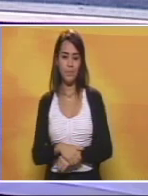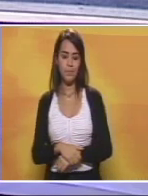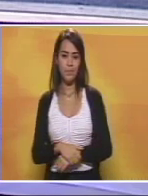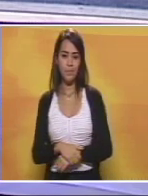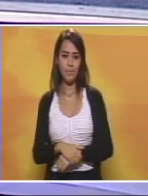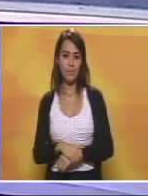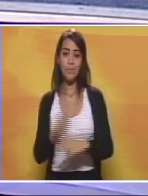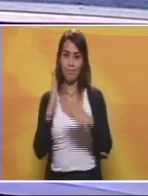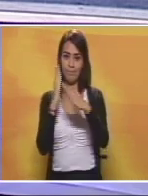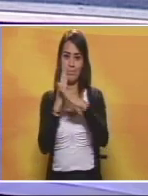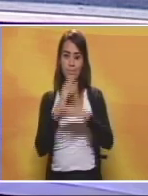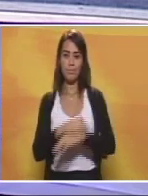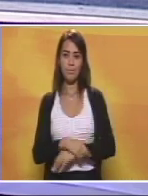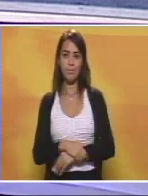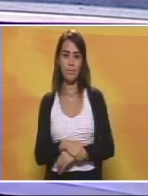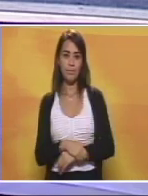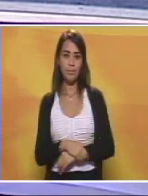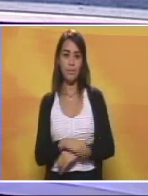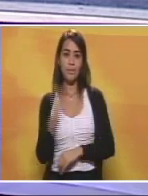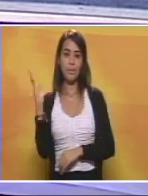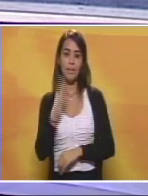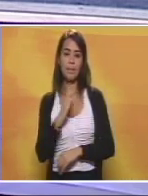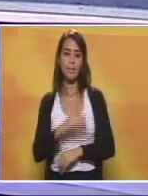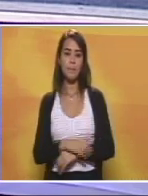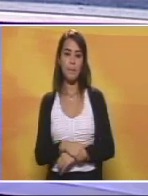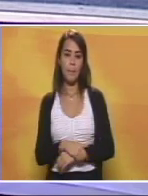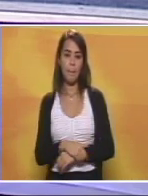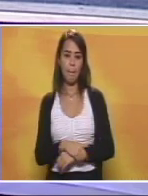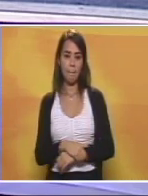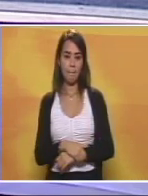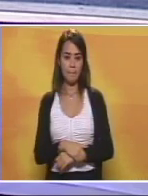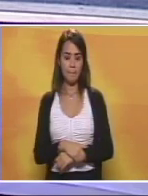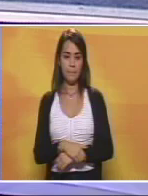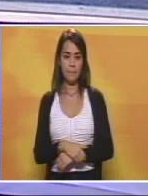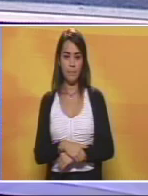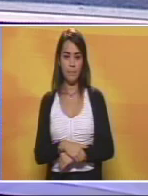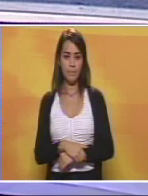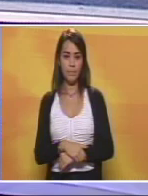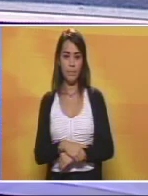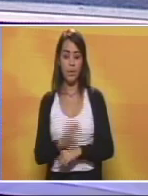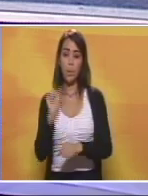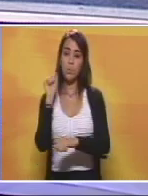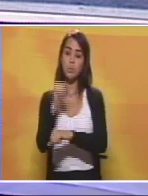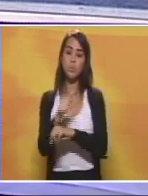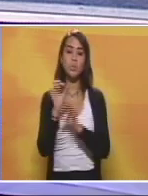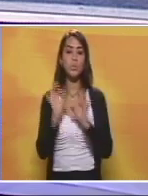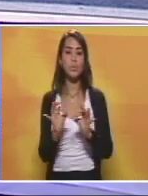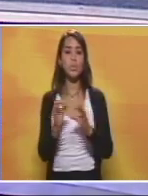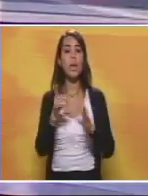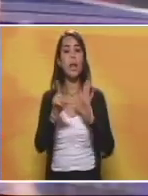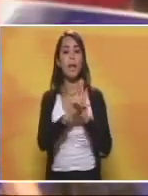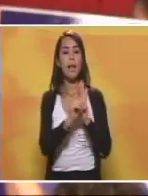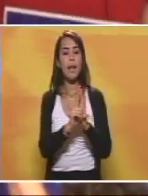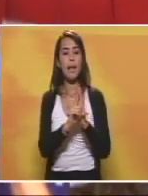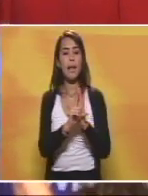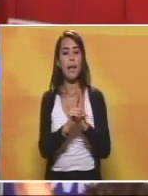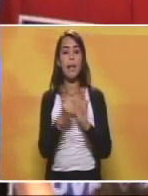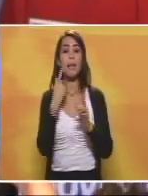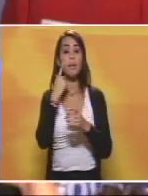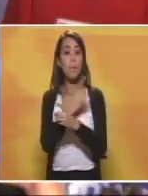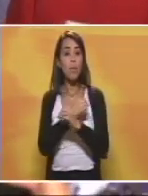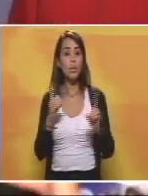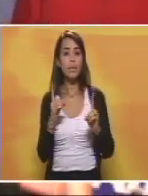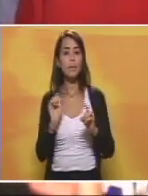amigos momento de hacer nuestra primera pausa a regreso tras vencer en primarias legisladora demócrata podría